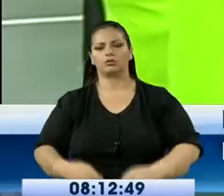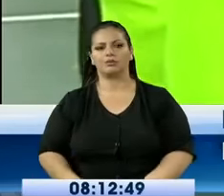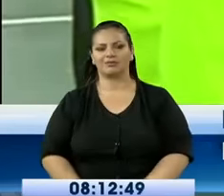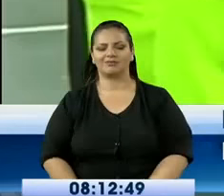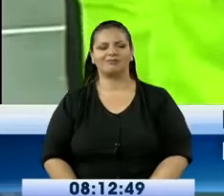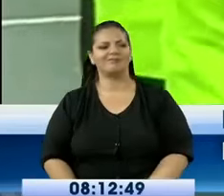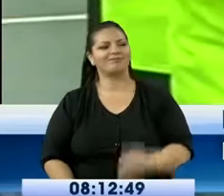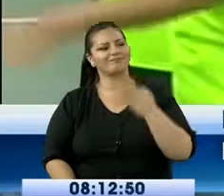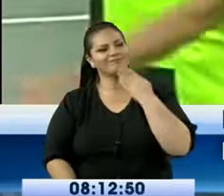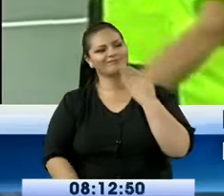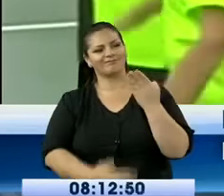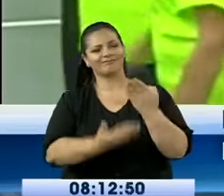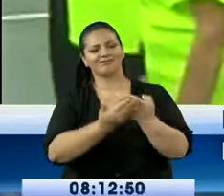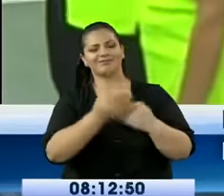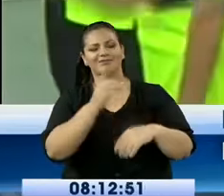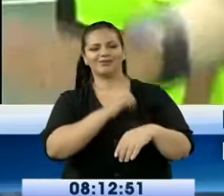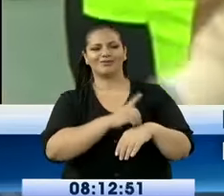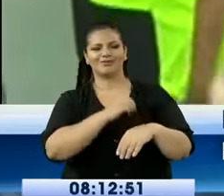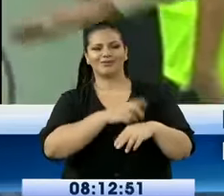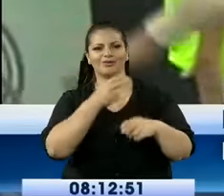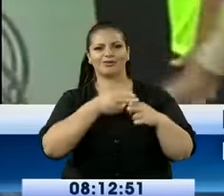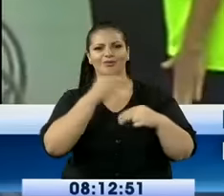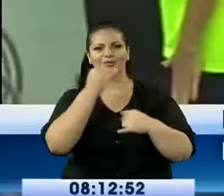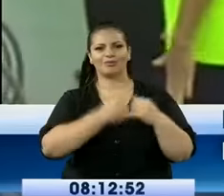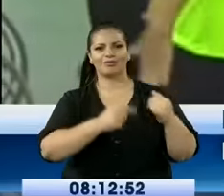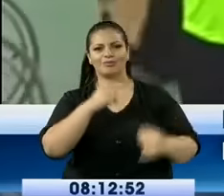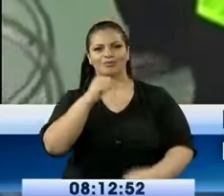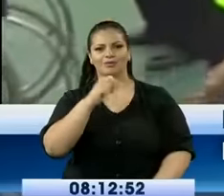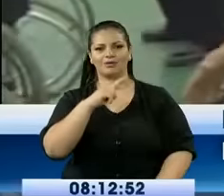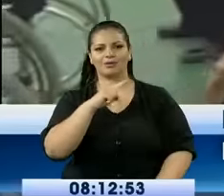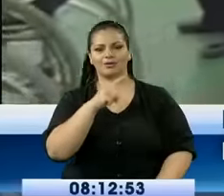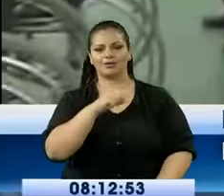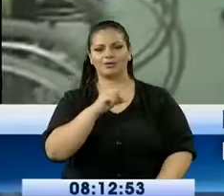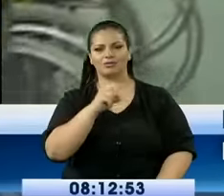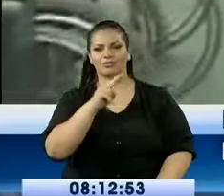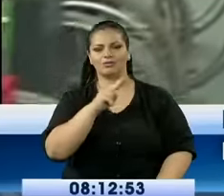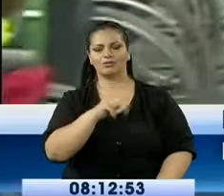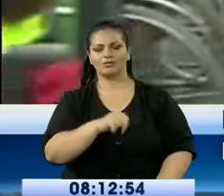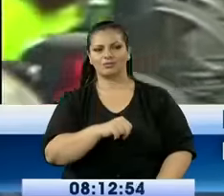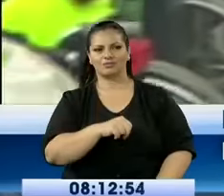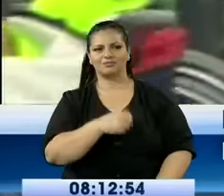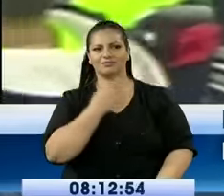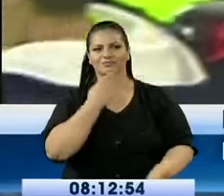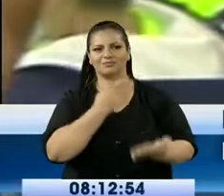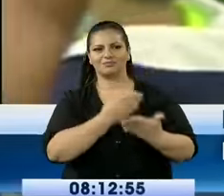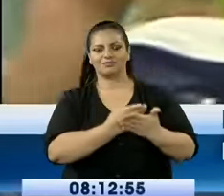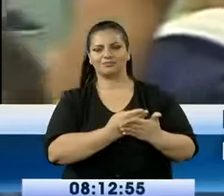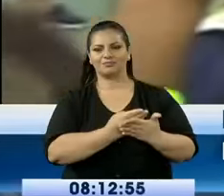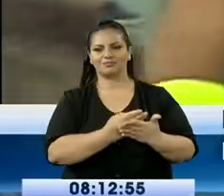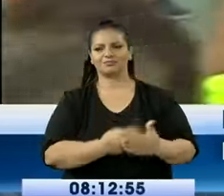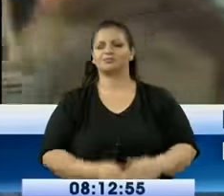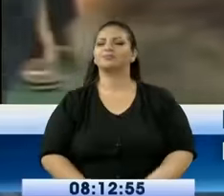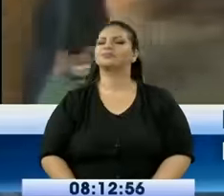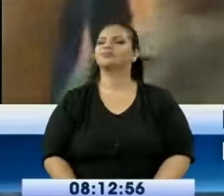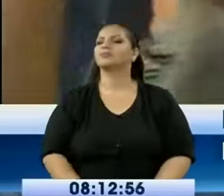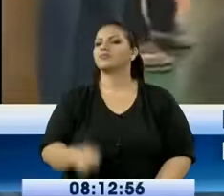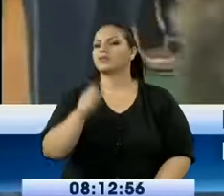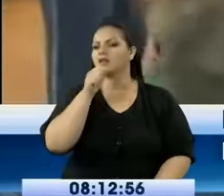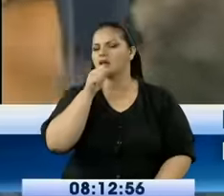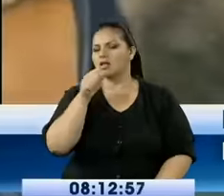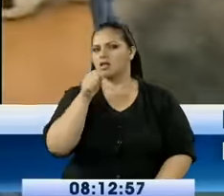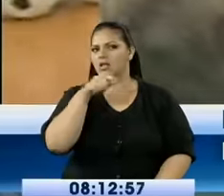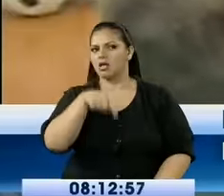Muchísimas gracias, la doctora Garzón. Muchísimas gracias. Ya en unos minutos seguimos conversando, porque aparte del consultorio aquí, bueno, la charla de nutrición que se